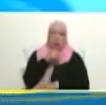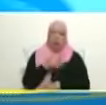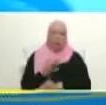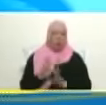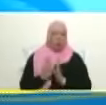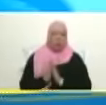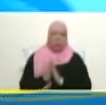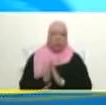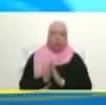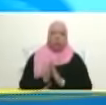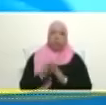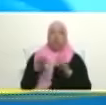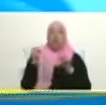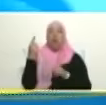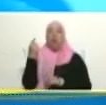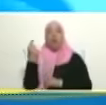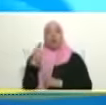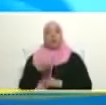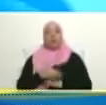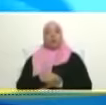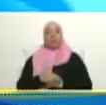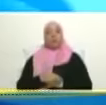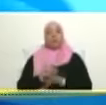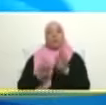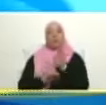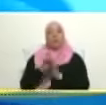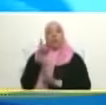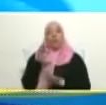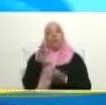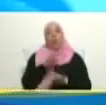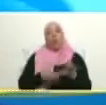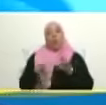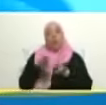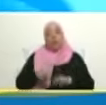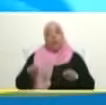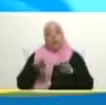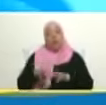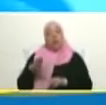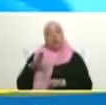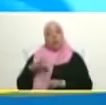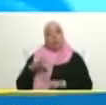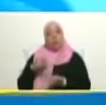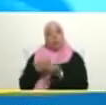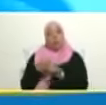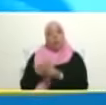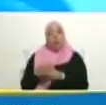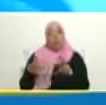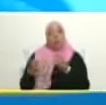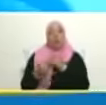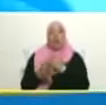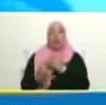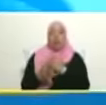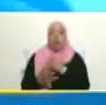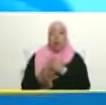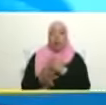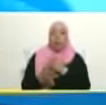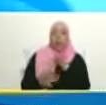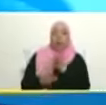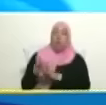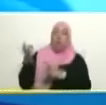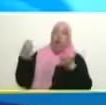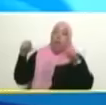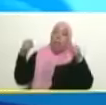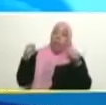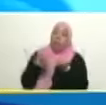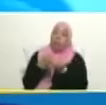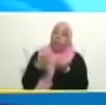Y vértice número 11, desarrollo de la investigación científica e innovación tecnológica aplicada